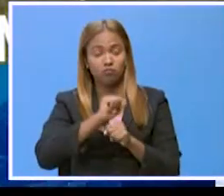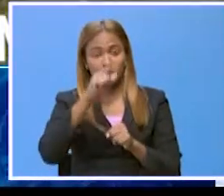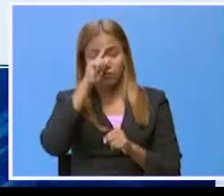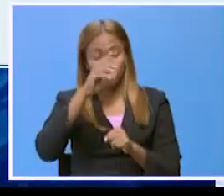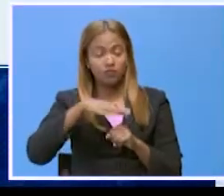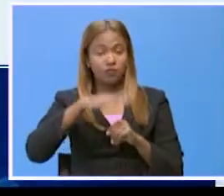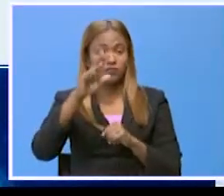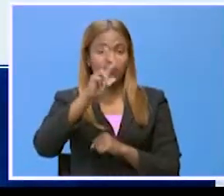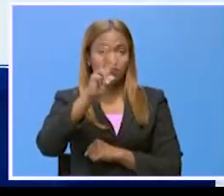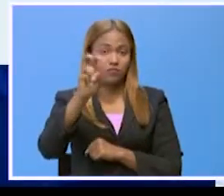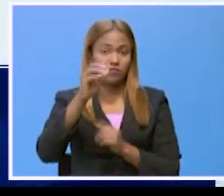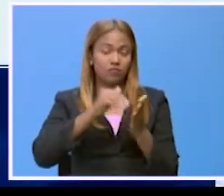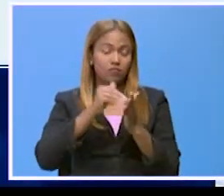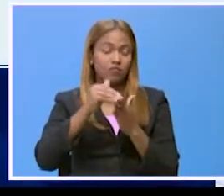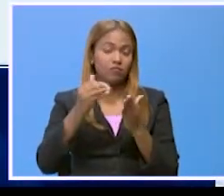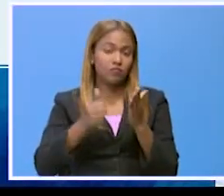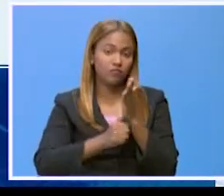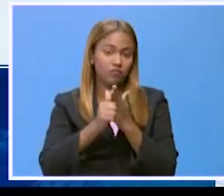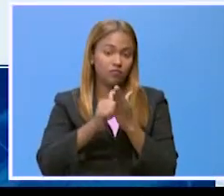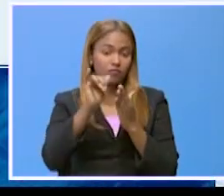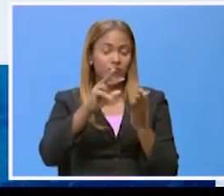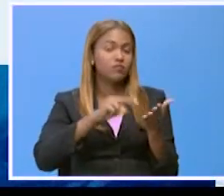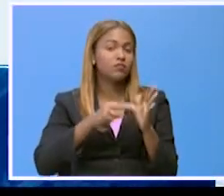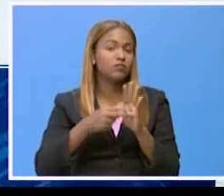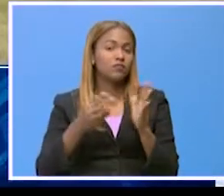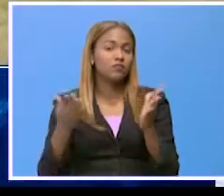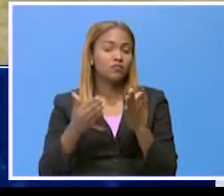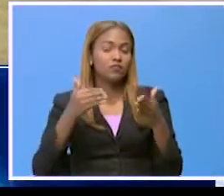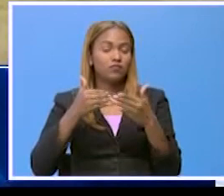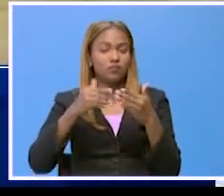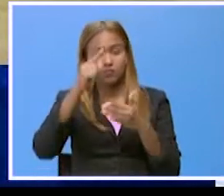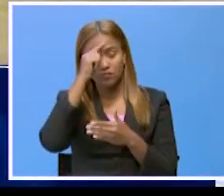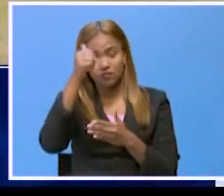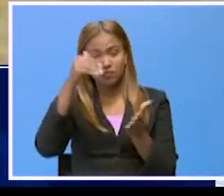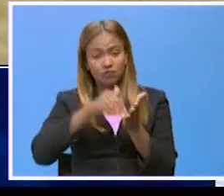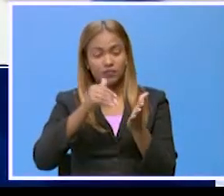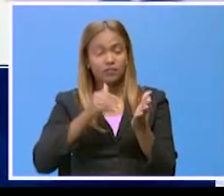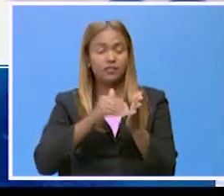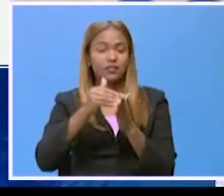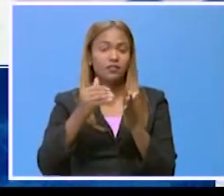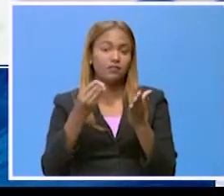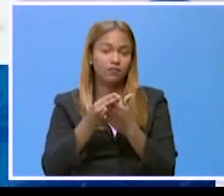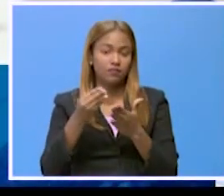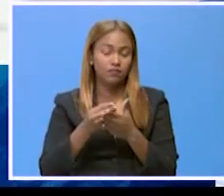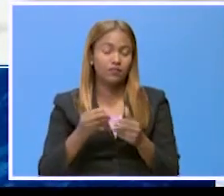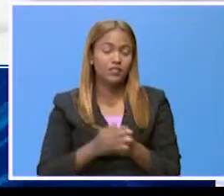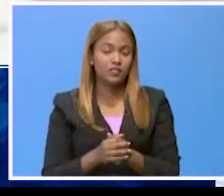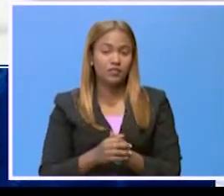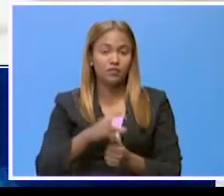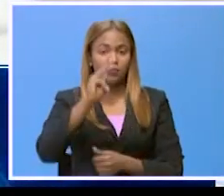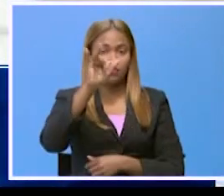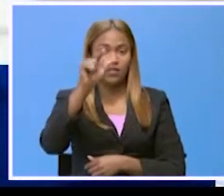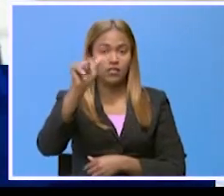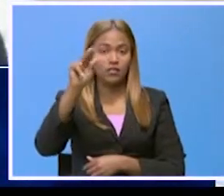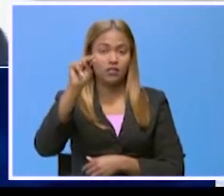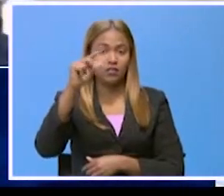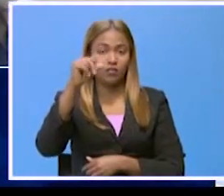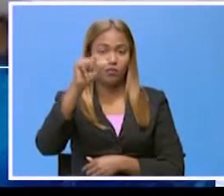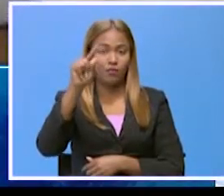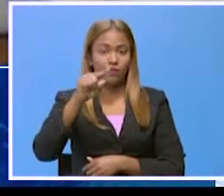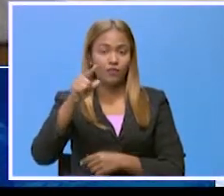alrededor de 200 millones de dólares es decir cerca de 10 mil millones de pesos martín robles murillo